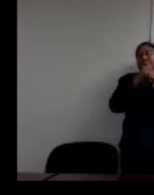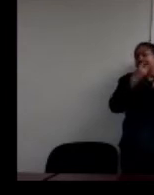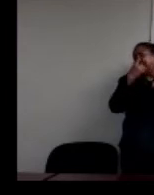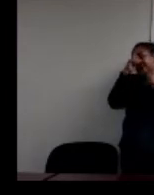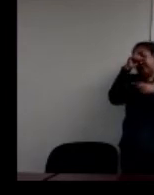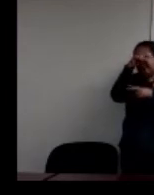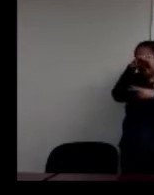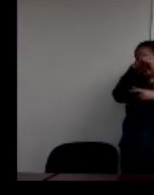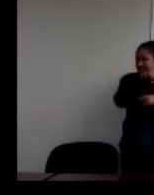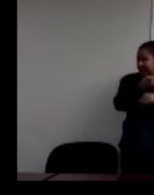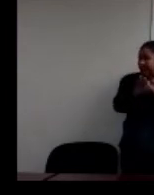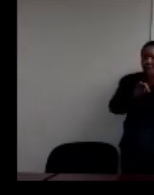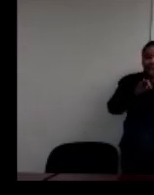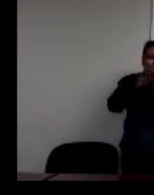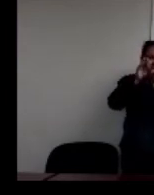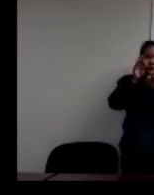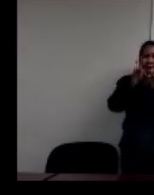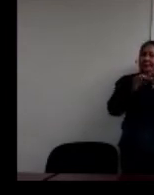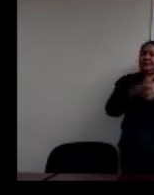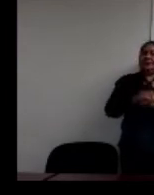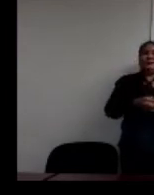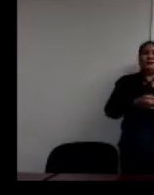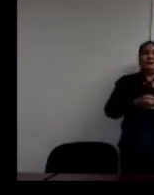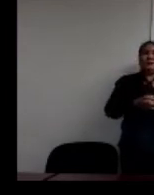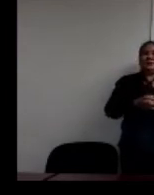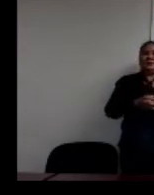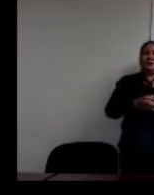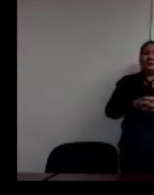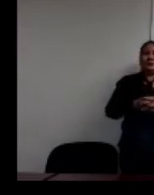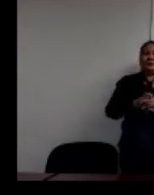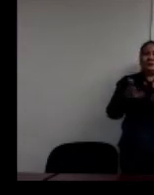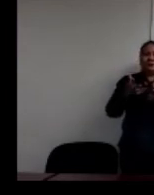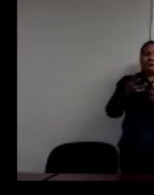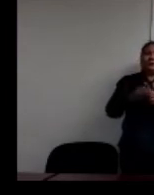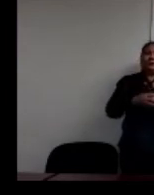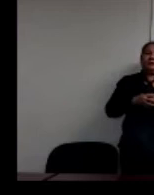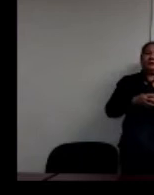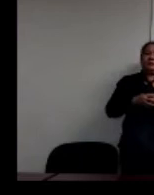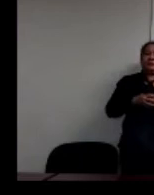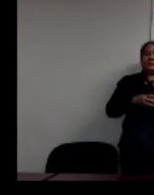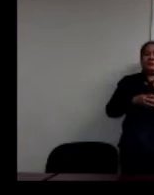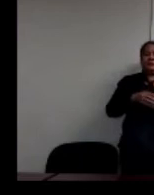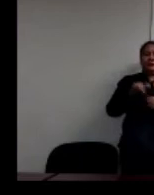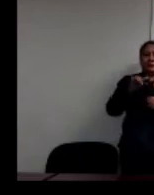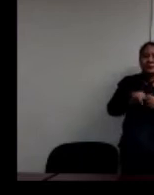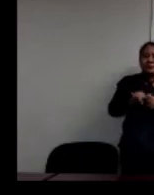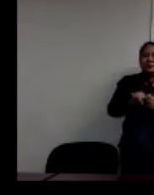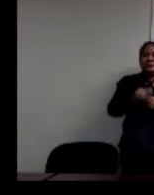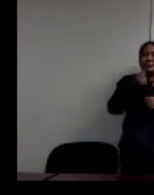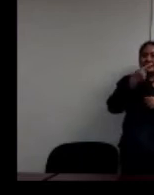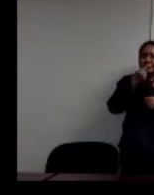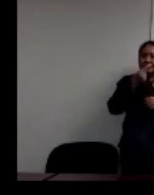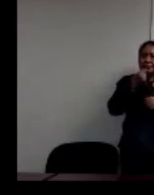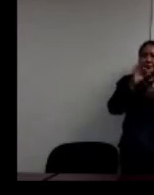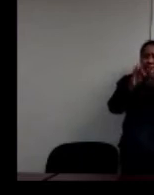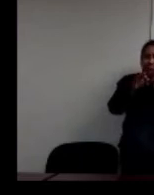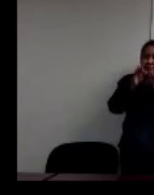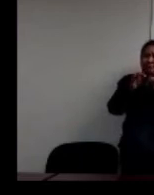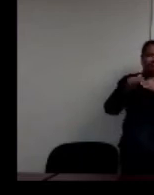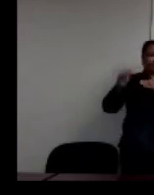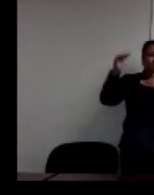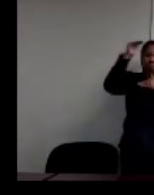del tratamiento es muy alto. Si todo se lo dejamos al tratamiento, el índice de fracaso es muy